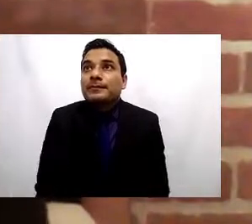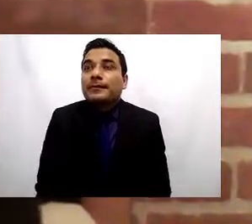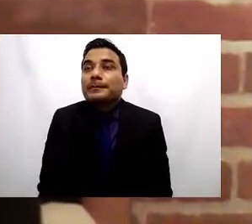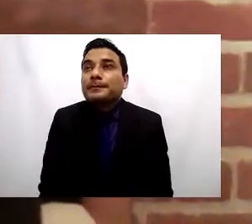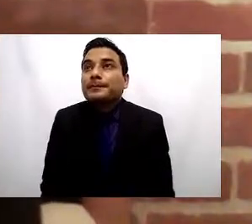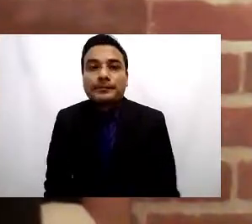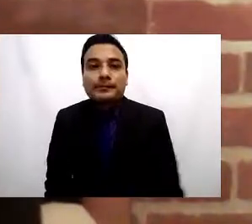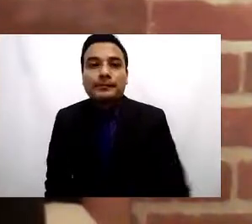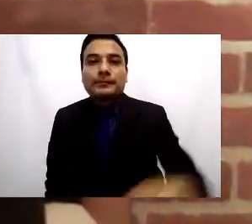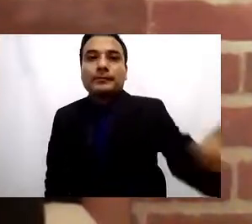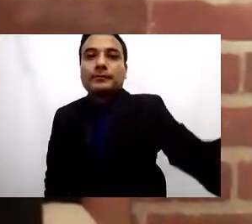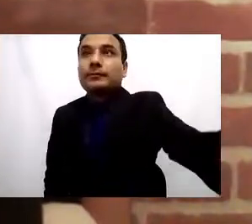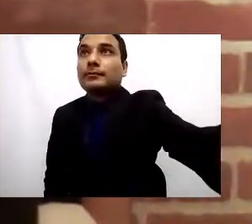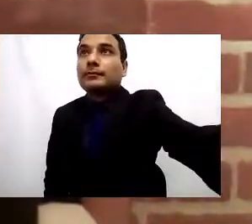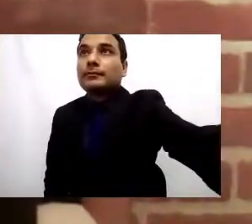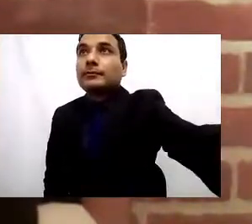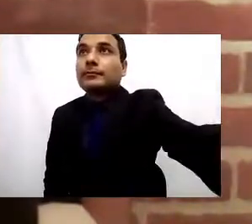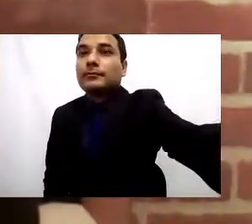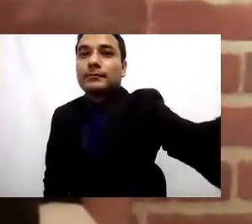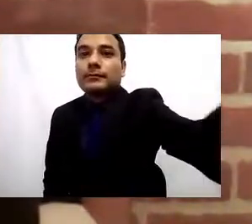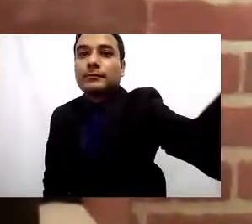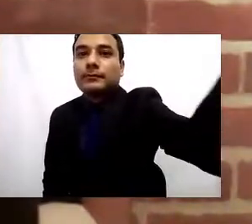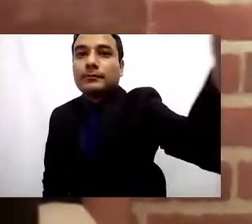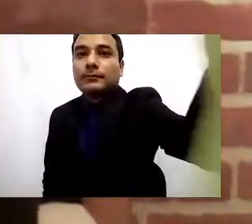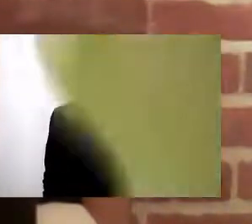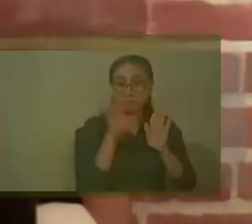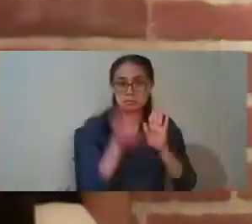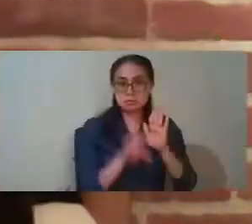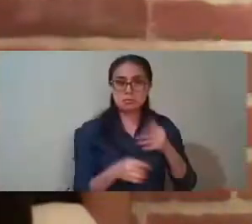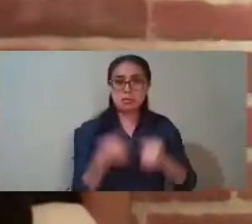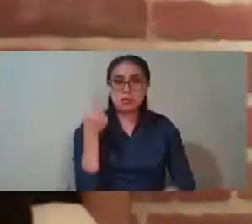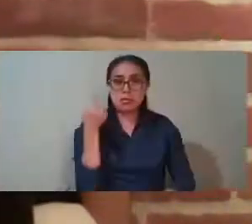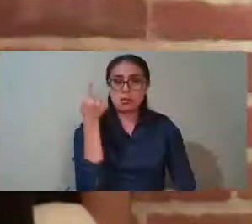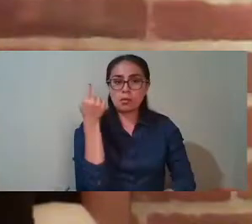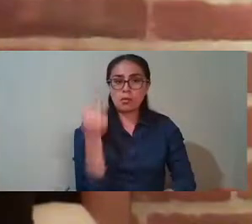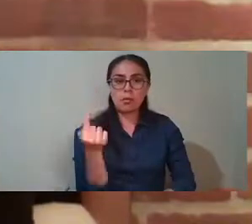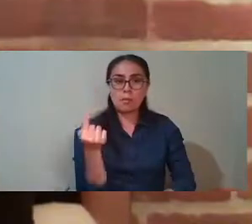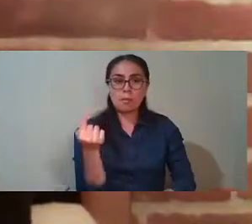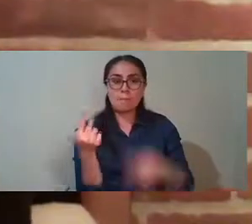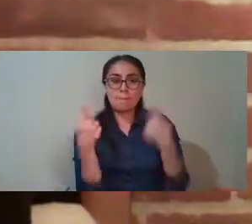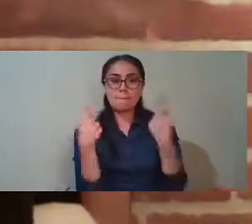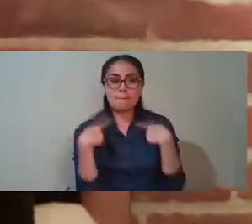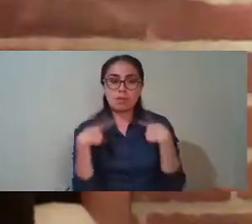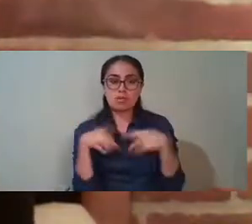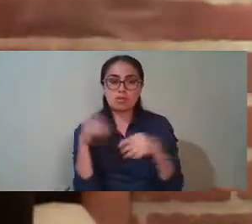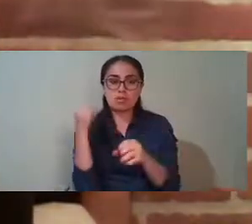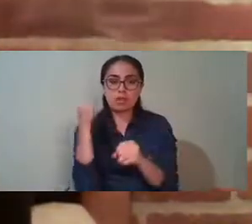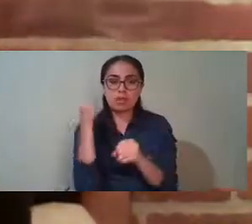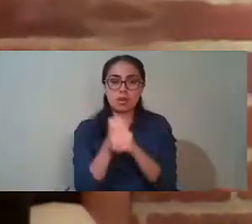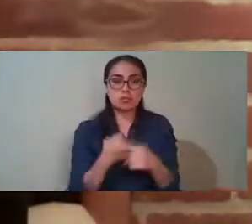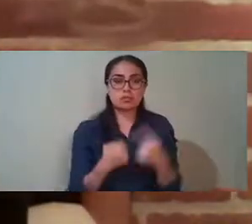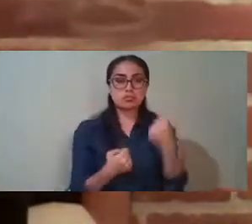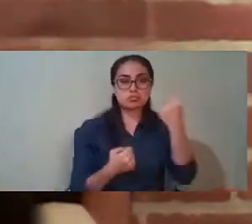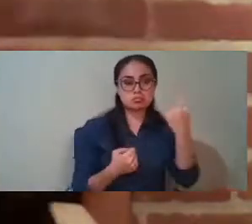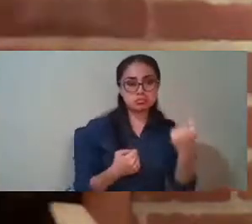algo así. De un lado hay un personaje, de otro lado está el otro